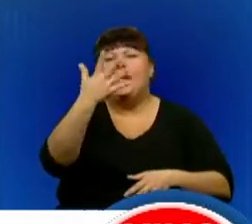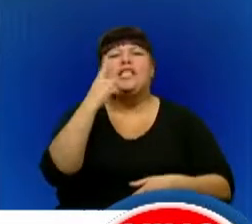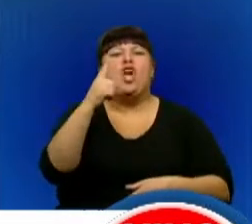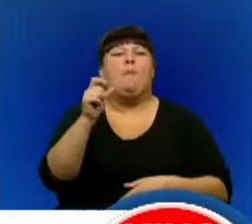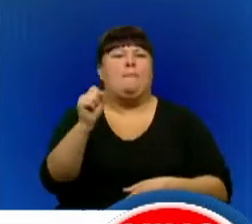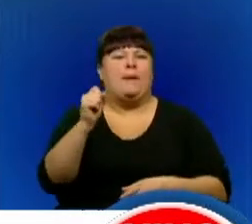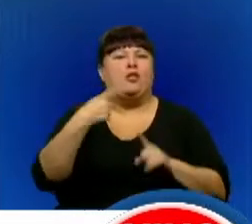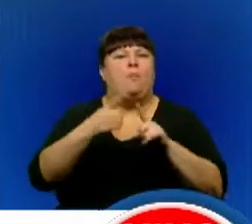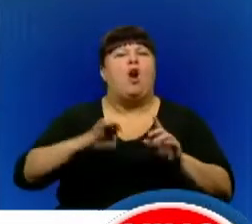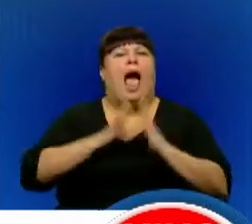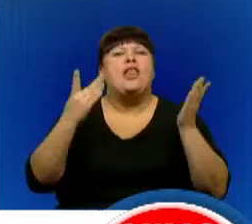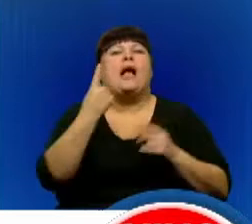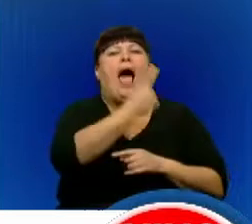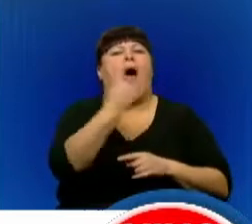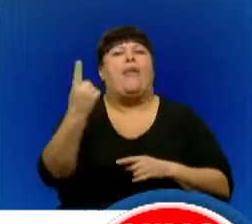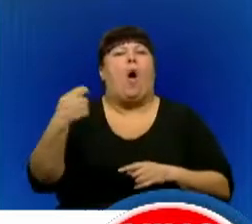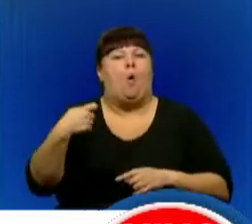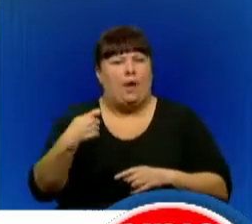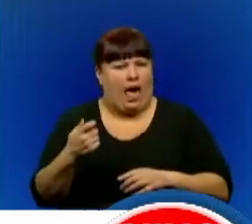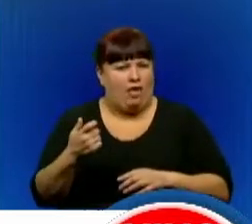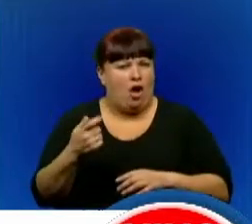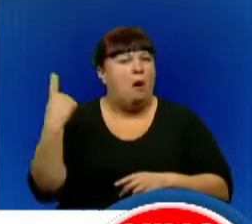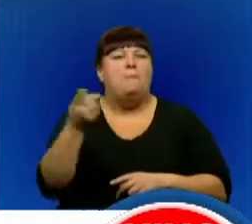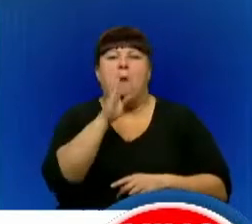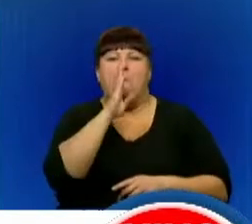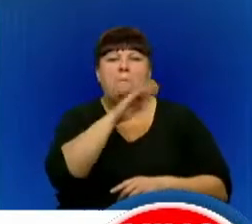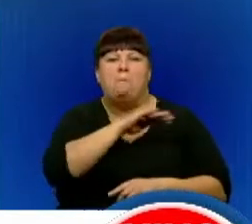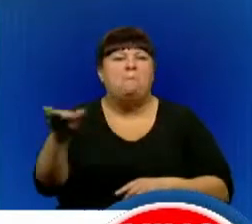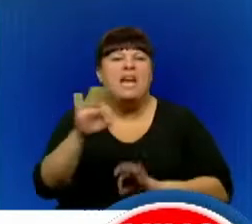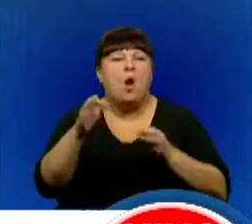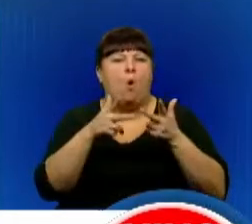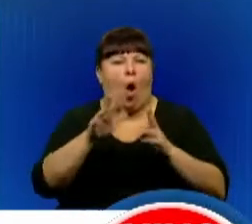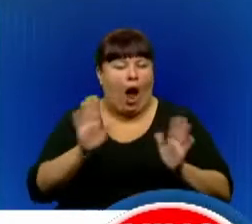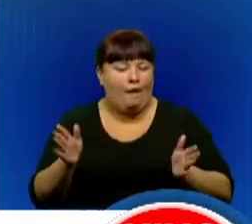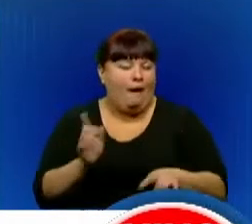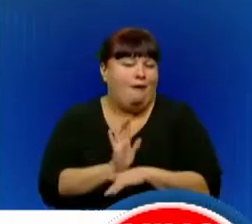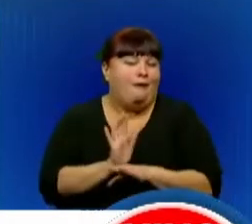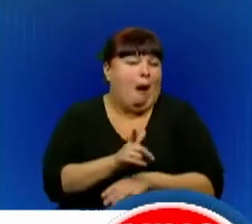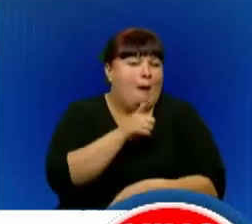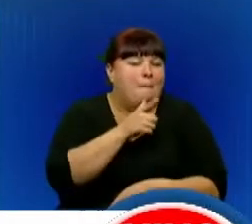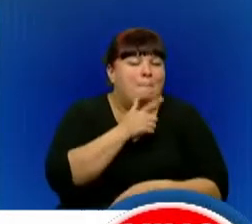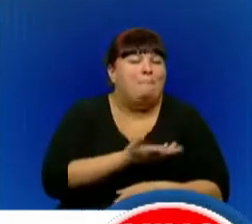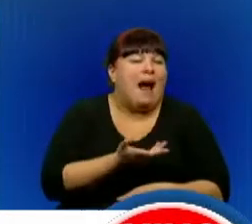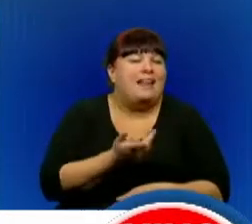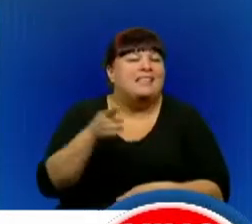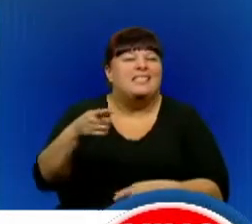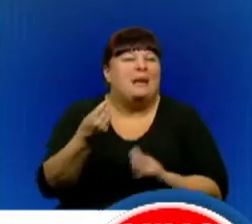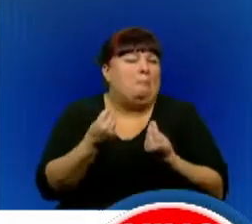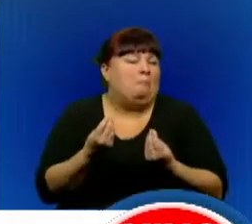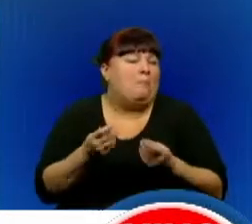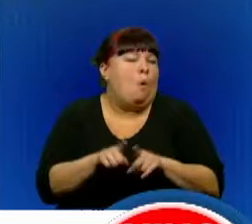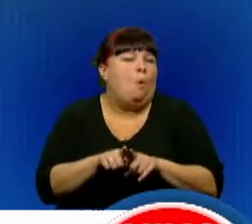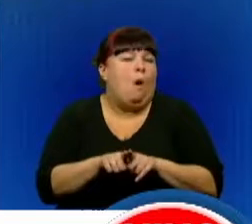25.000 pesos anuales para cada jubilado. Pero nada se dice de eso. Entonces pareciera ser que tampoco tiene